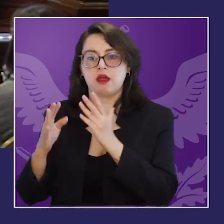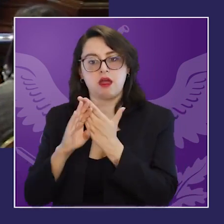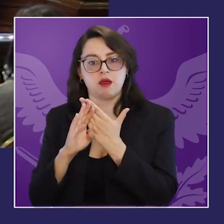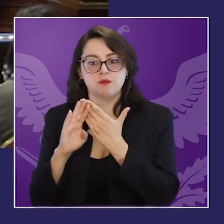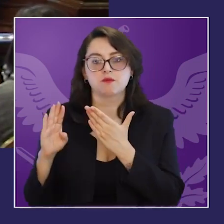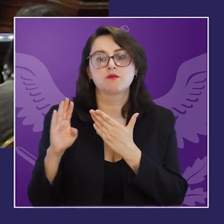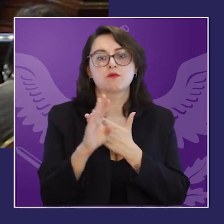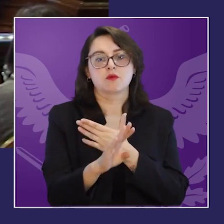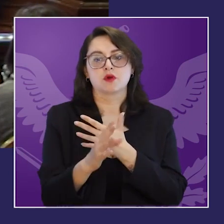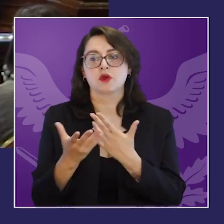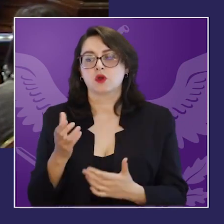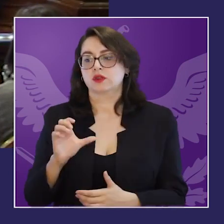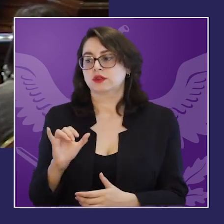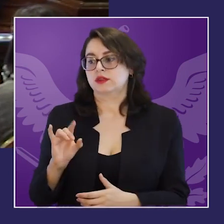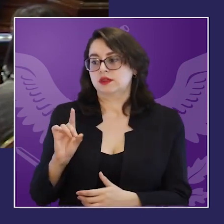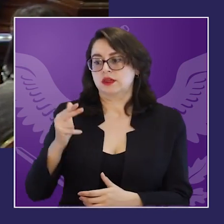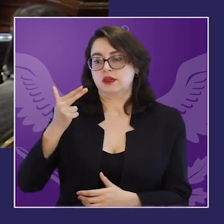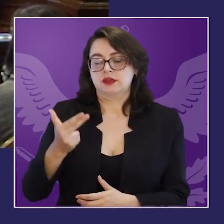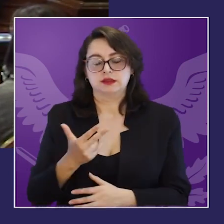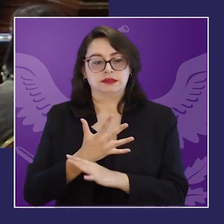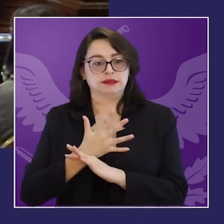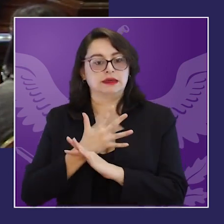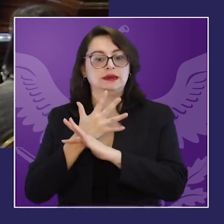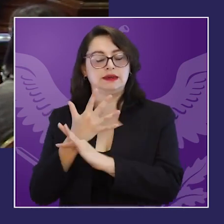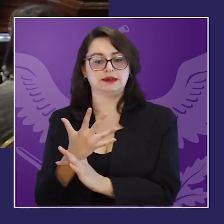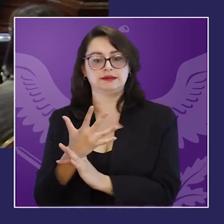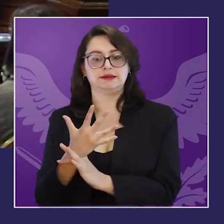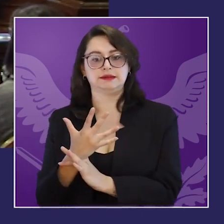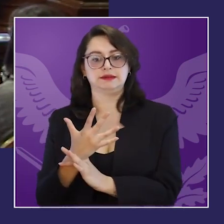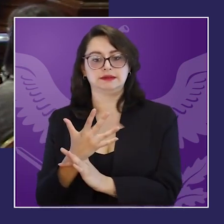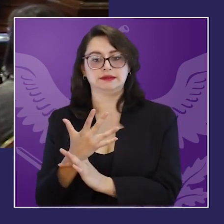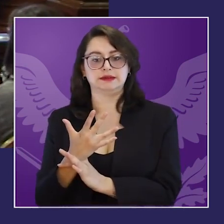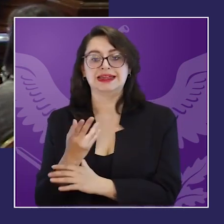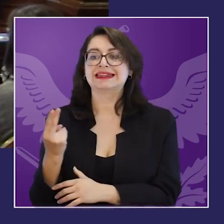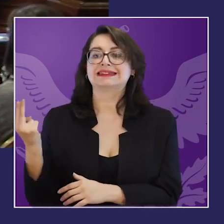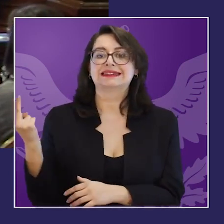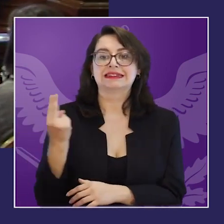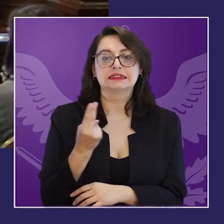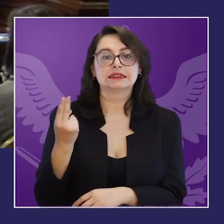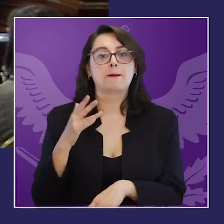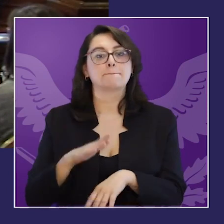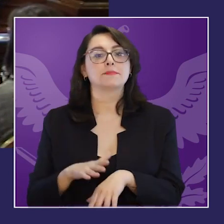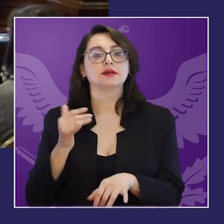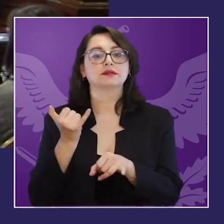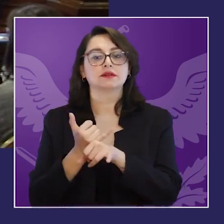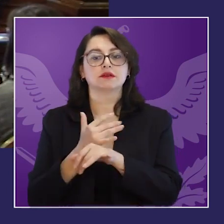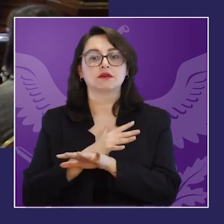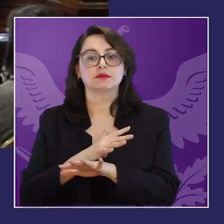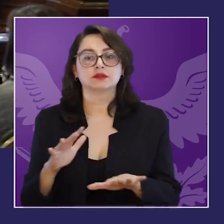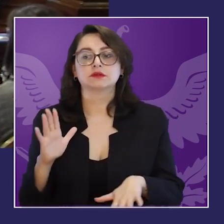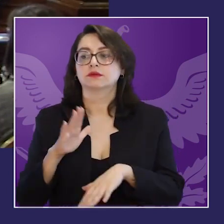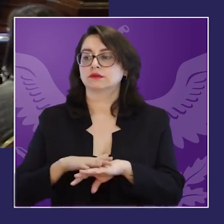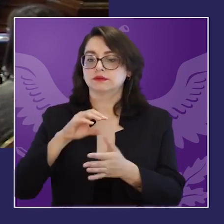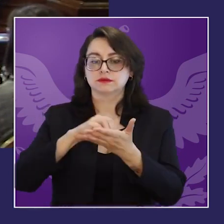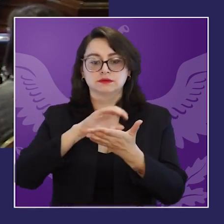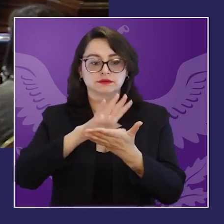la sanción y la erradicación de la violencia contra la mujer, la Corte ha estimado central que se